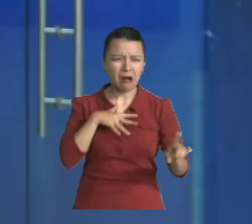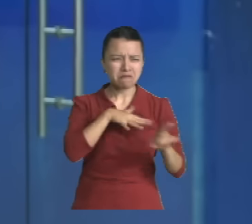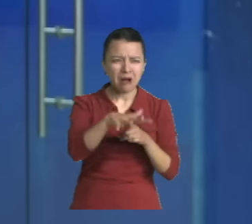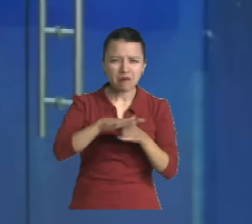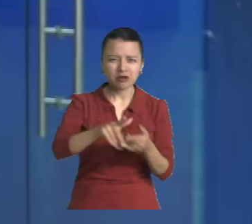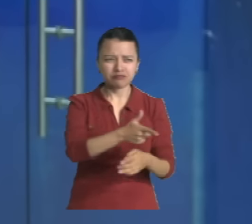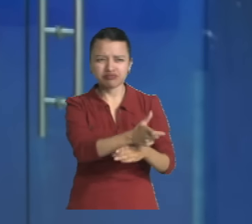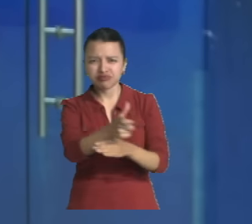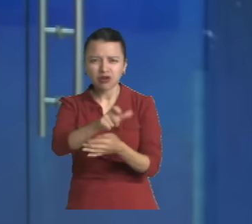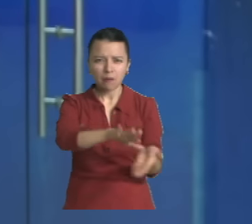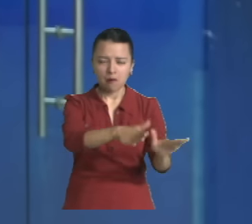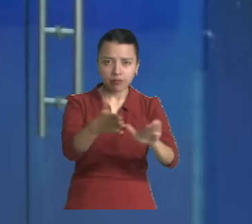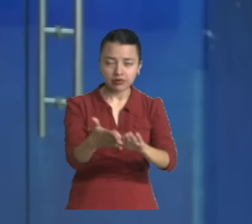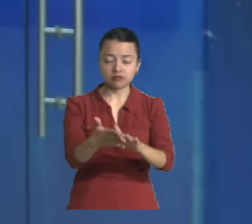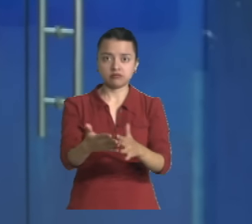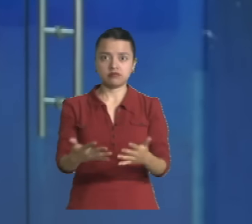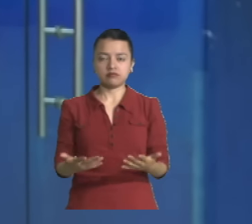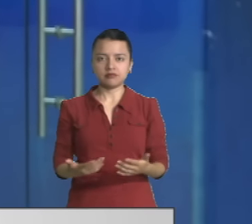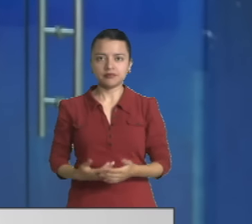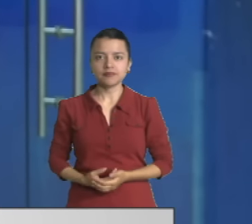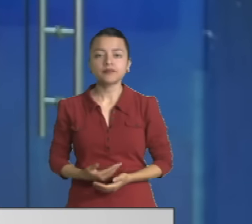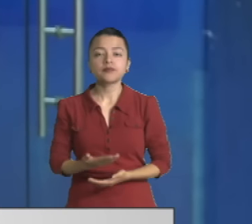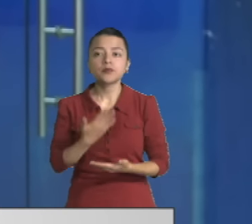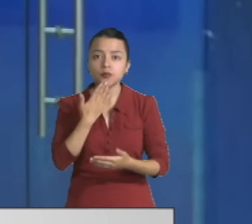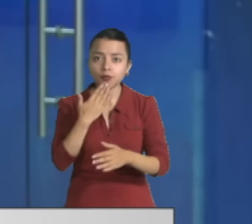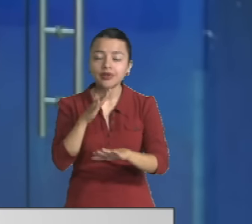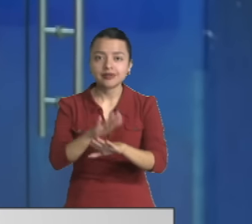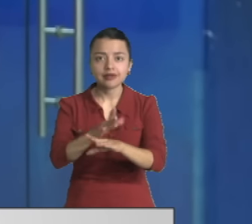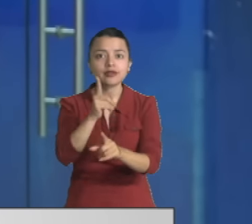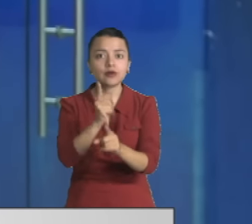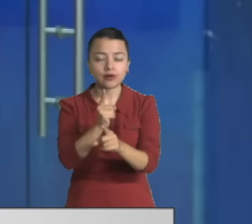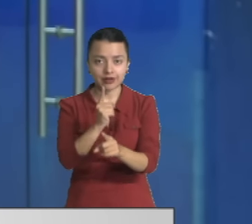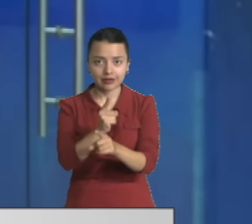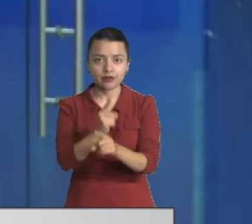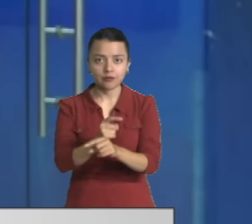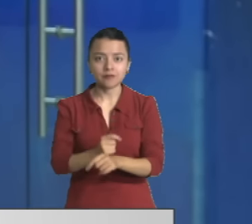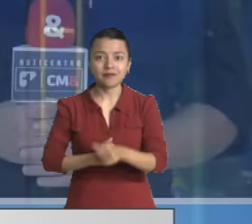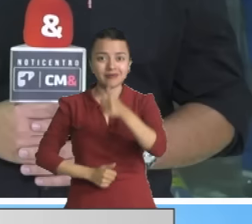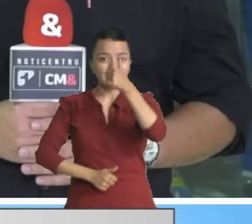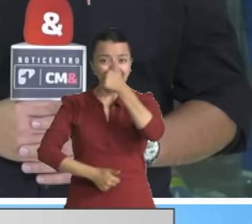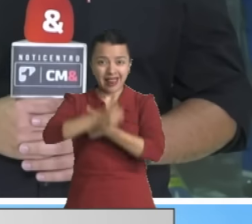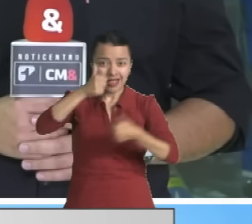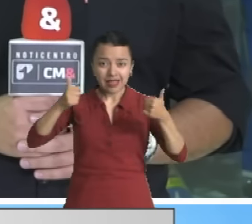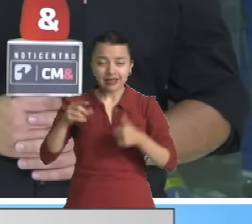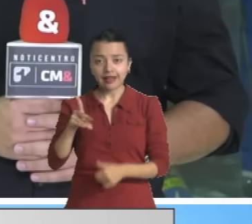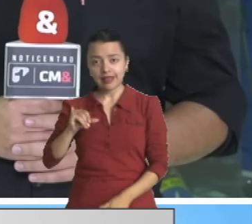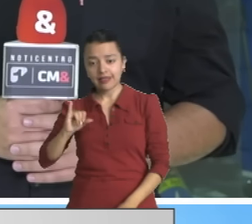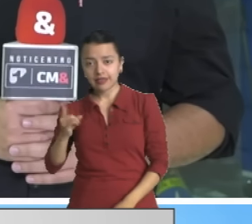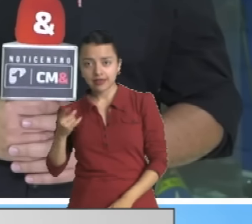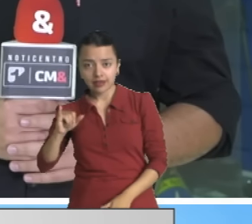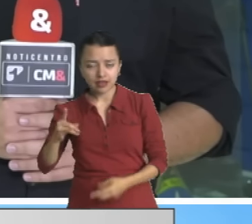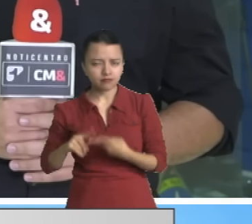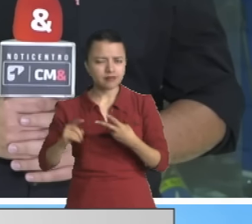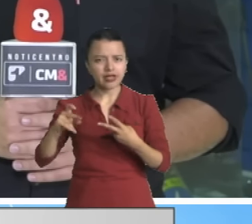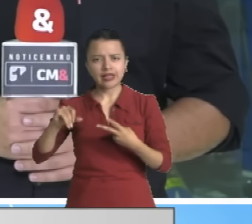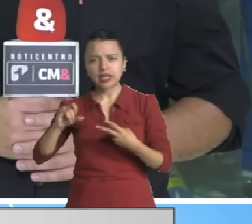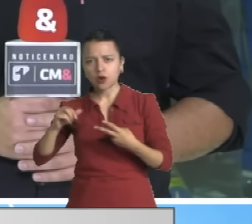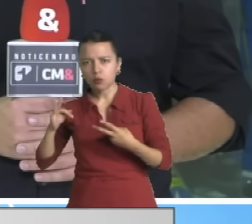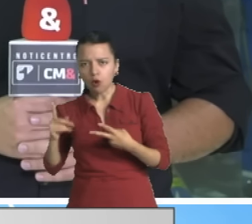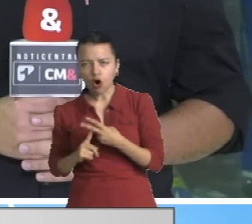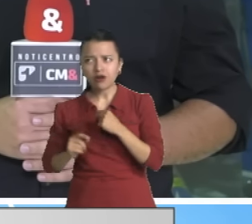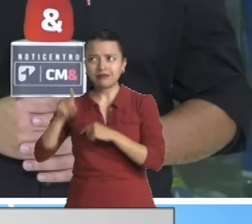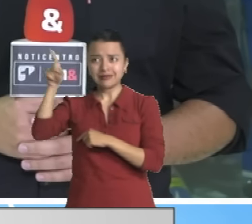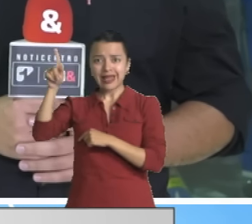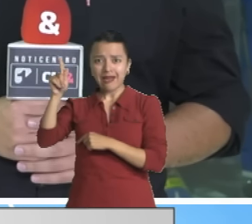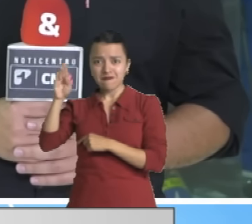Así es, Luisa y televidentes, feliz tarde. Pues mucha atención porque se confirma por parte de la DGINE Interpol que un grupo que trabaja con el FBI de los